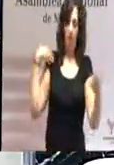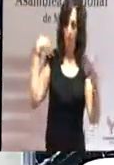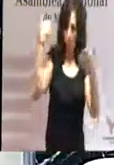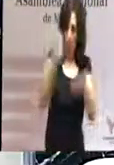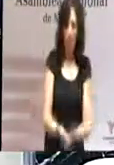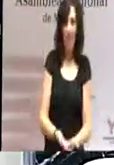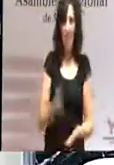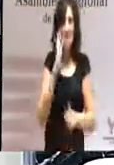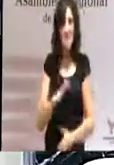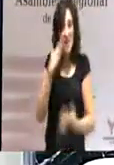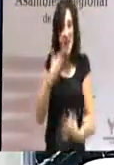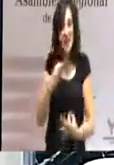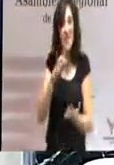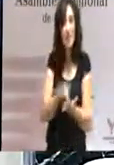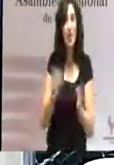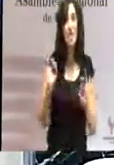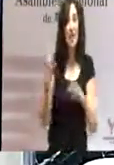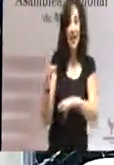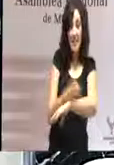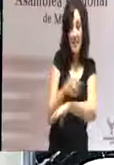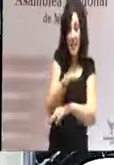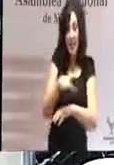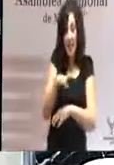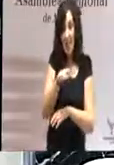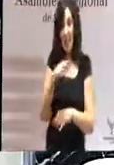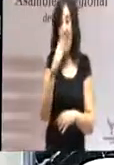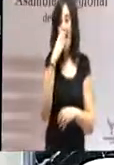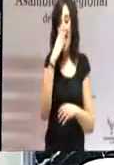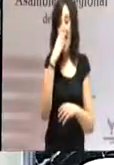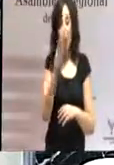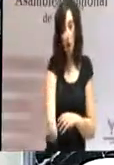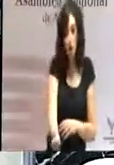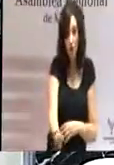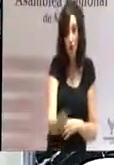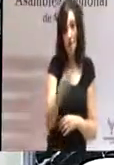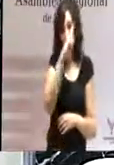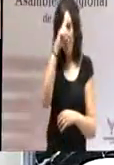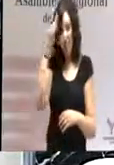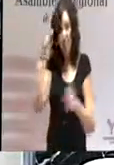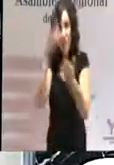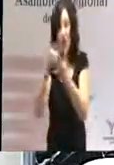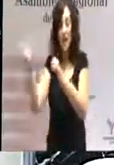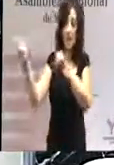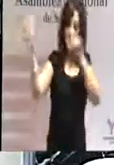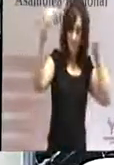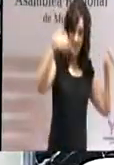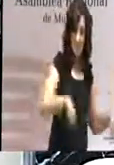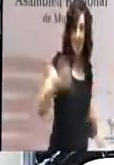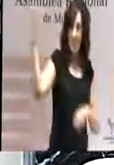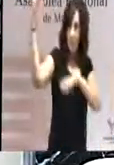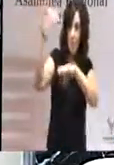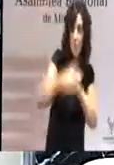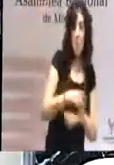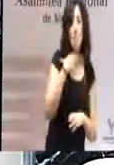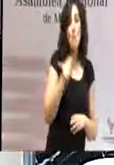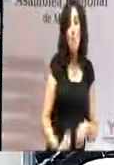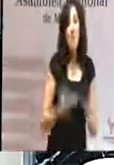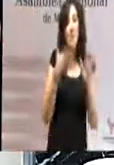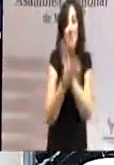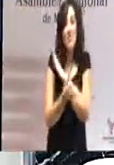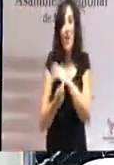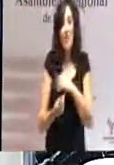tú coges el tren en la estación de Atocha, tienes para venir a Murcia, a la región de Murcia, a Cartagena, tienes que